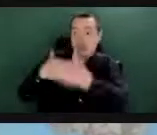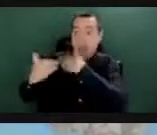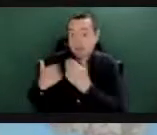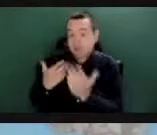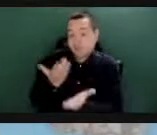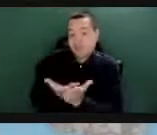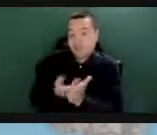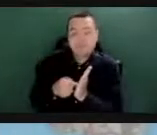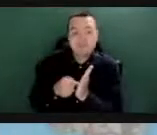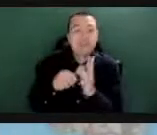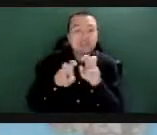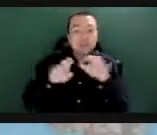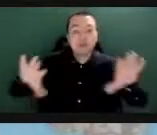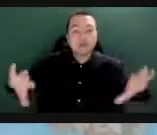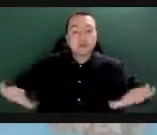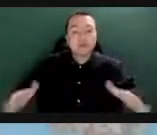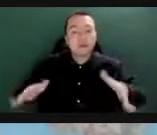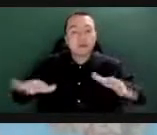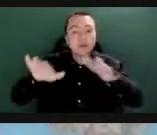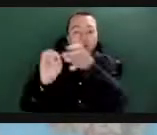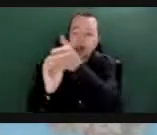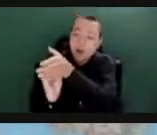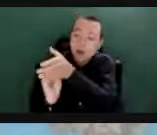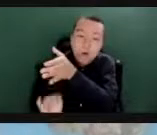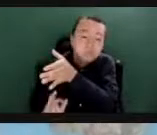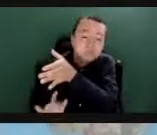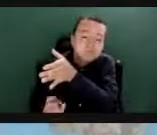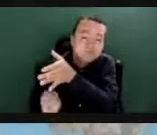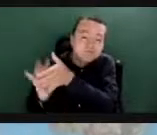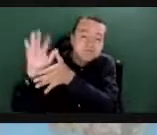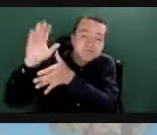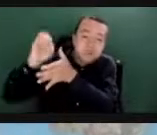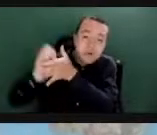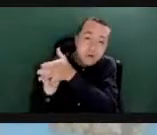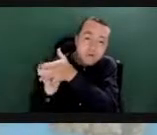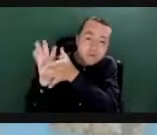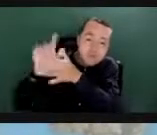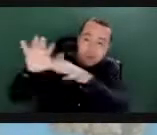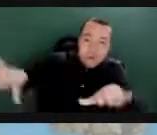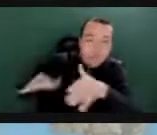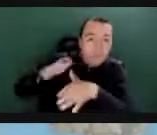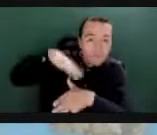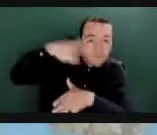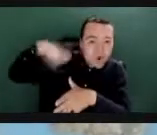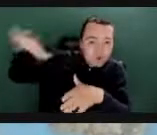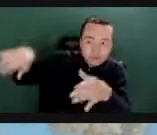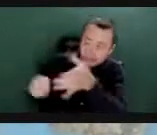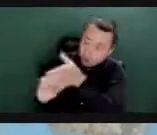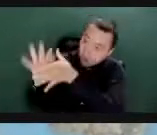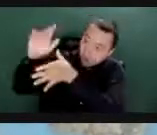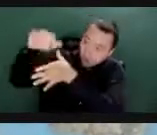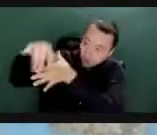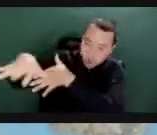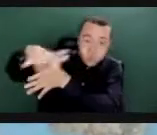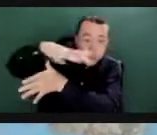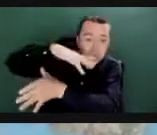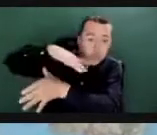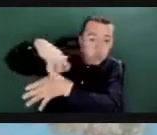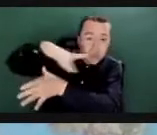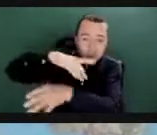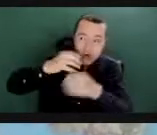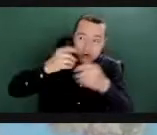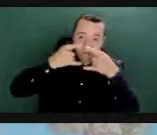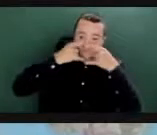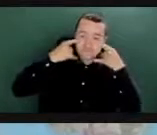última instancia ha servido para poner en la balanza el uso de tipos de mascarillas para proteger a